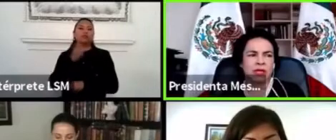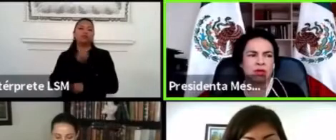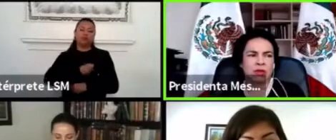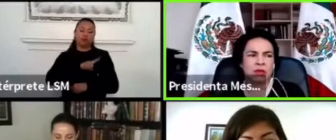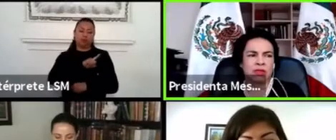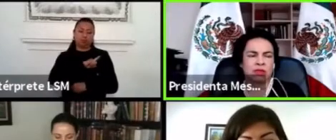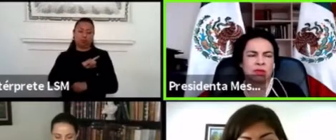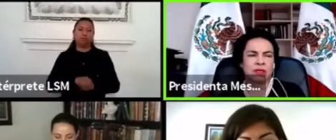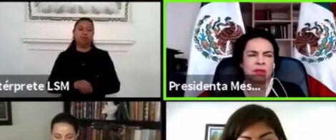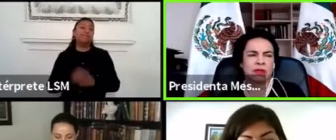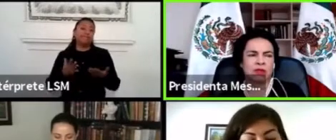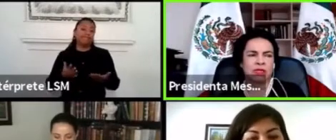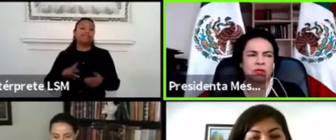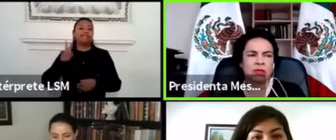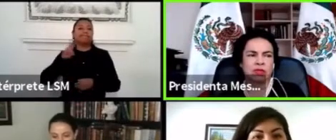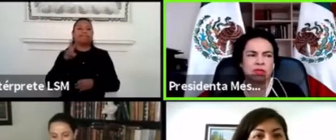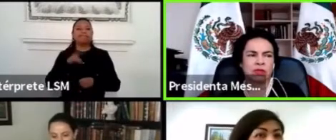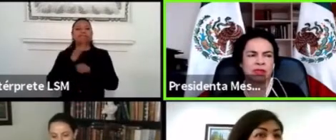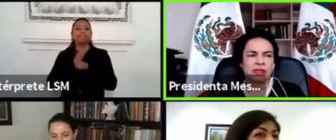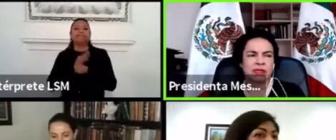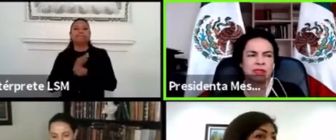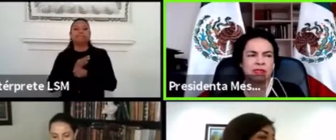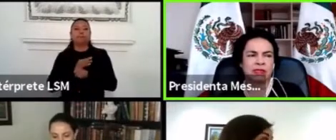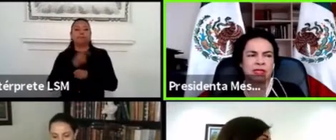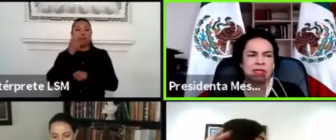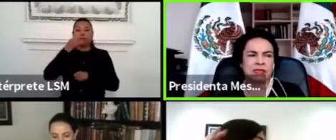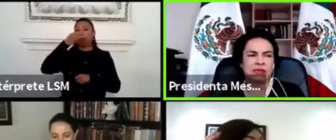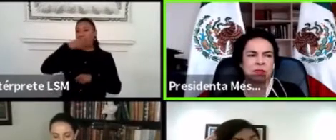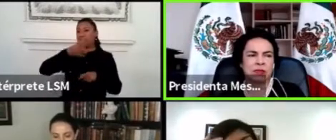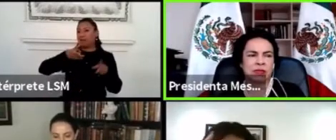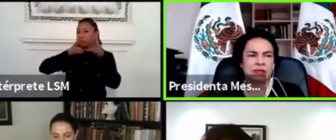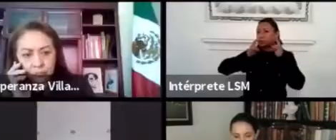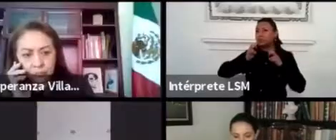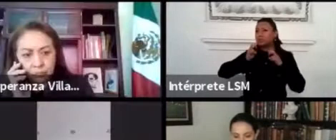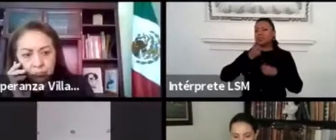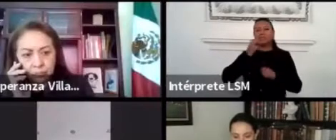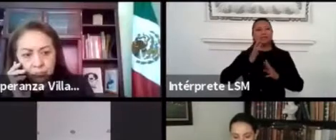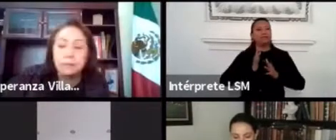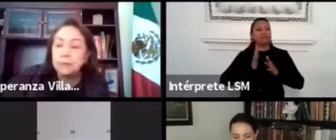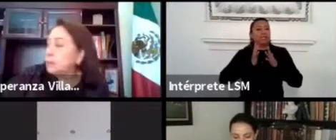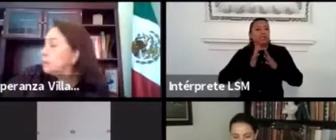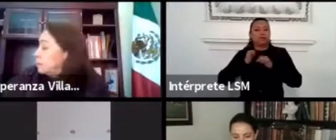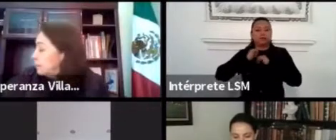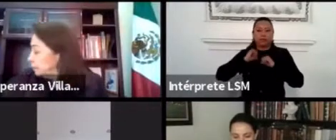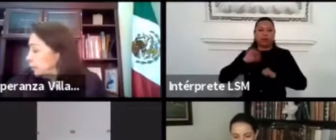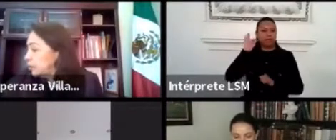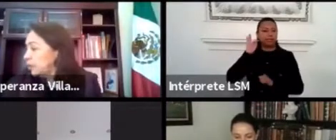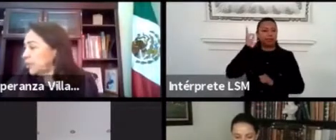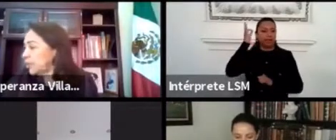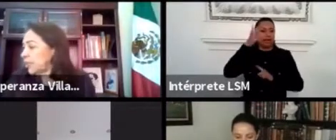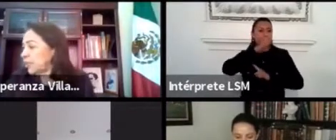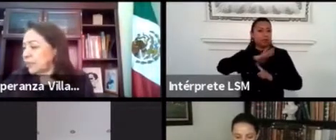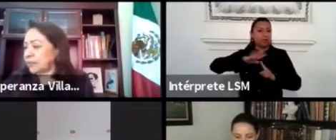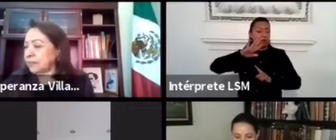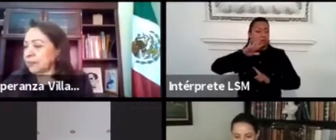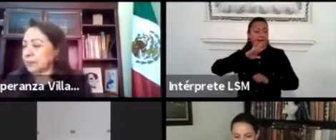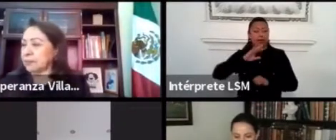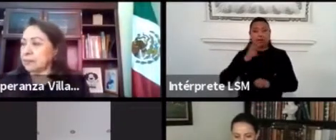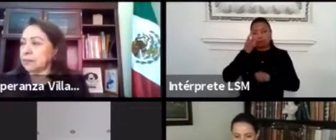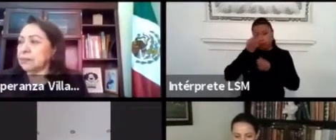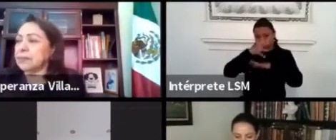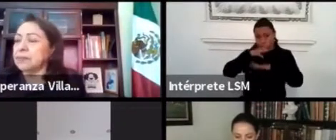Sin duda, el robo de esos medicamentos es un hecho sin precedentes que tiene sorprendidas a las autoridades federales y locales. Y sobre el